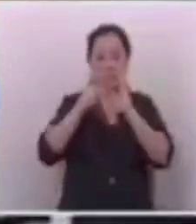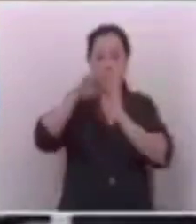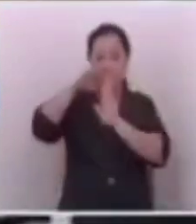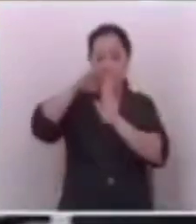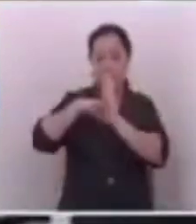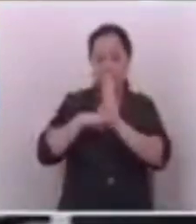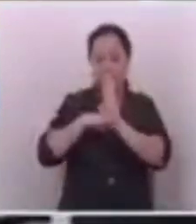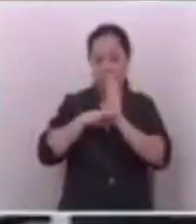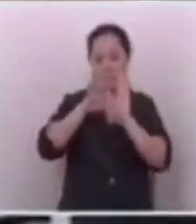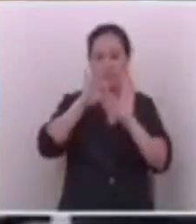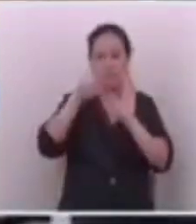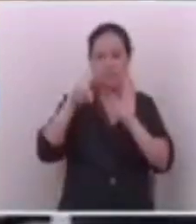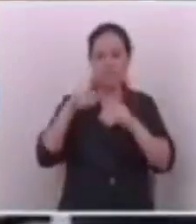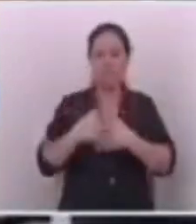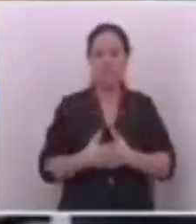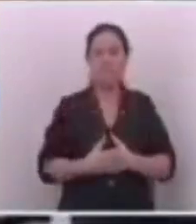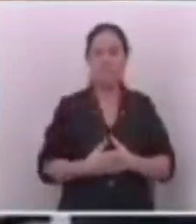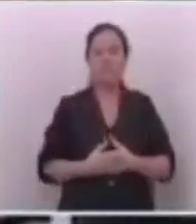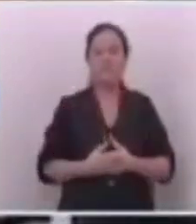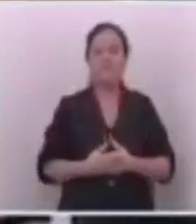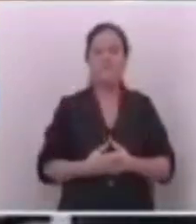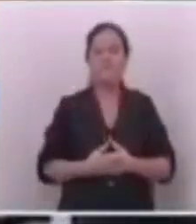menor a las AFPs.